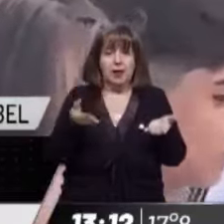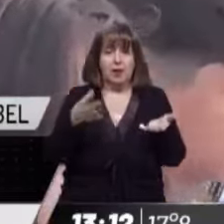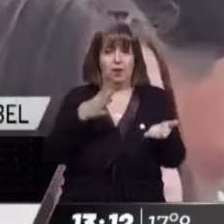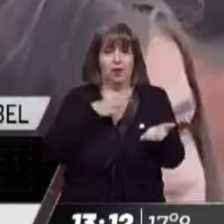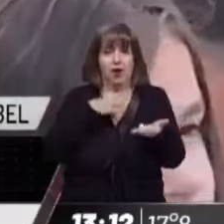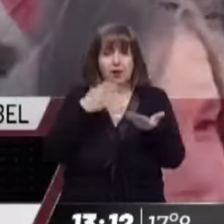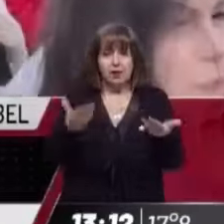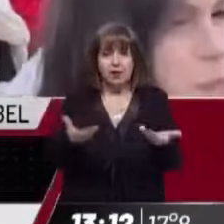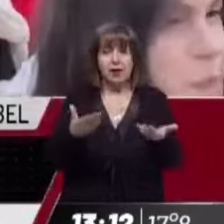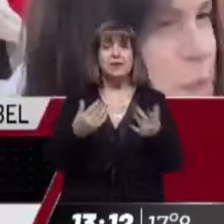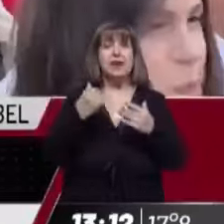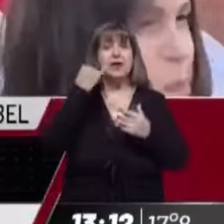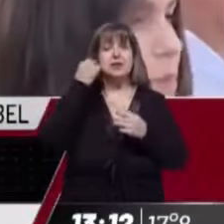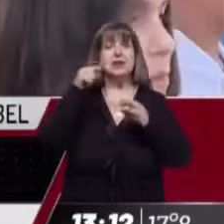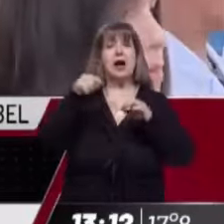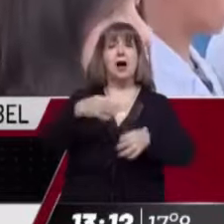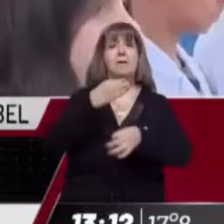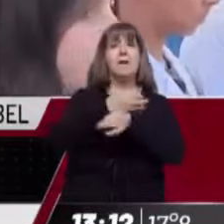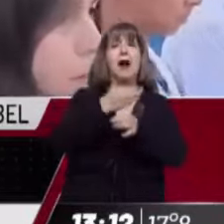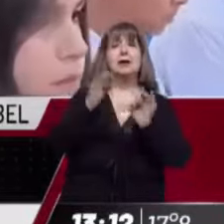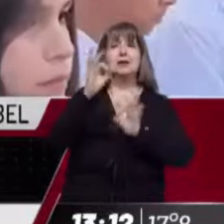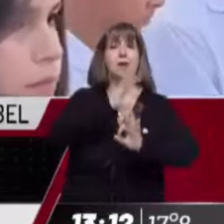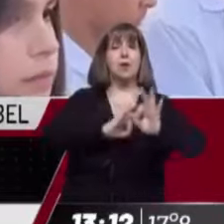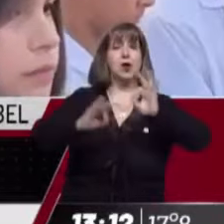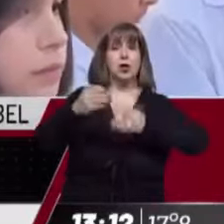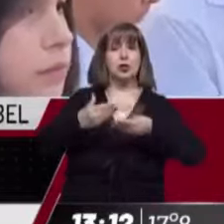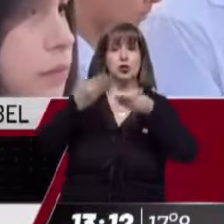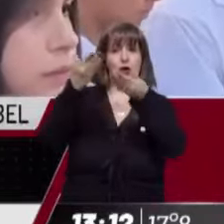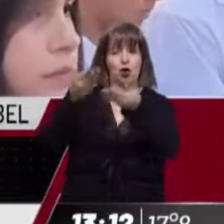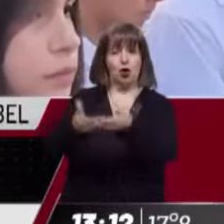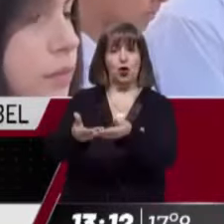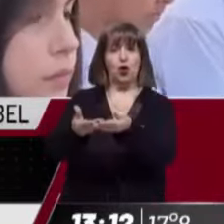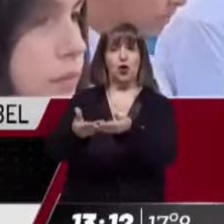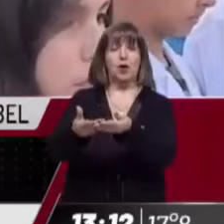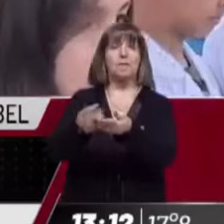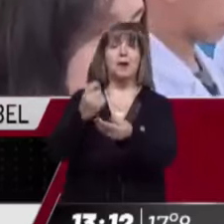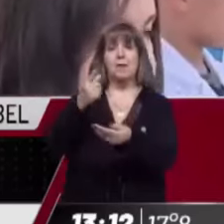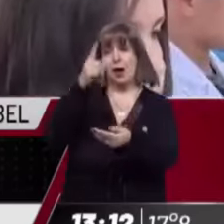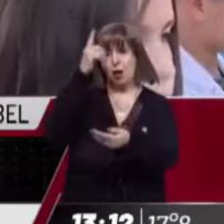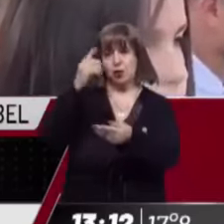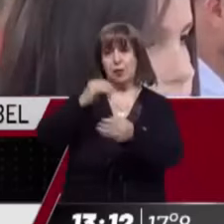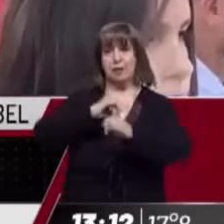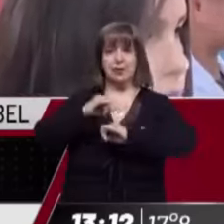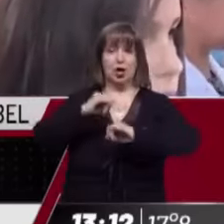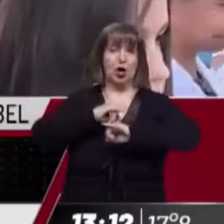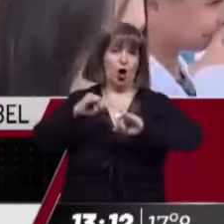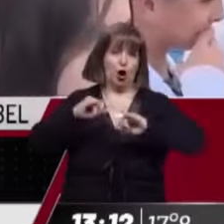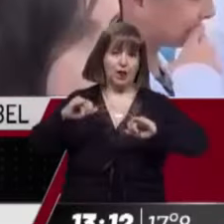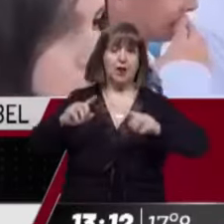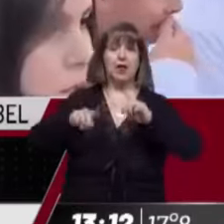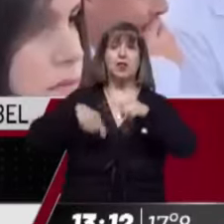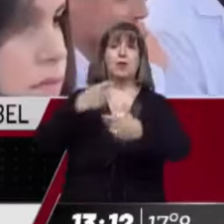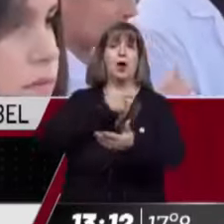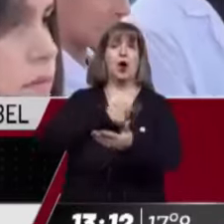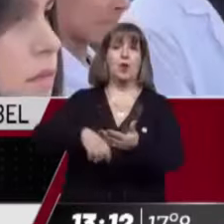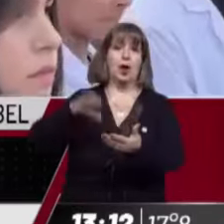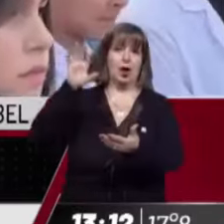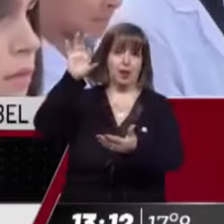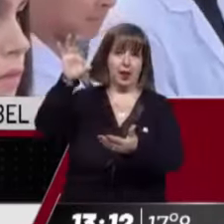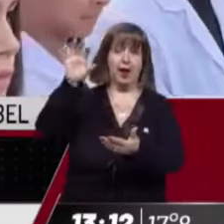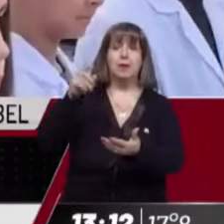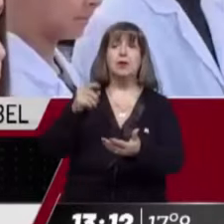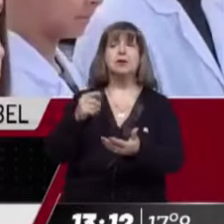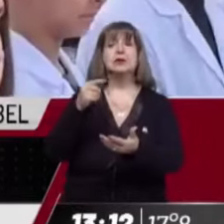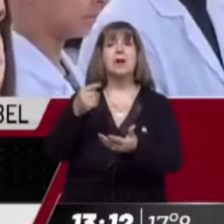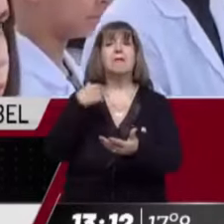presentar un proyecto ante las autoridades del gobierno, primero a sus supervisores, coordinadores directos y luego al gobierno provincial para